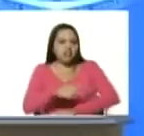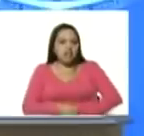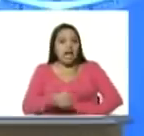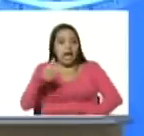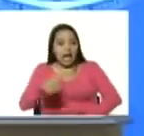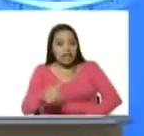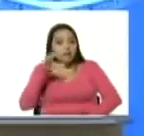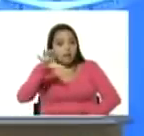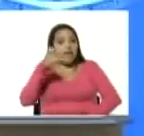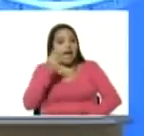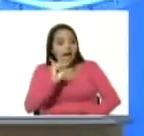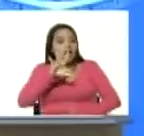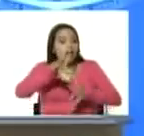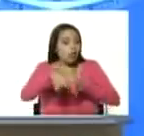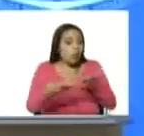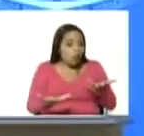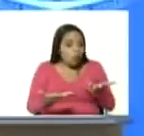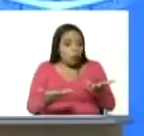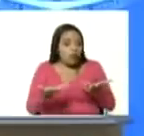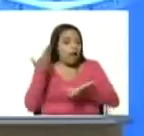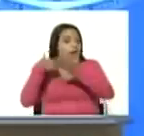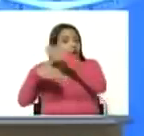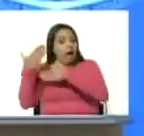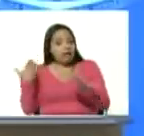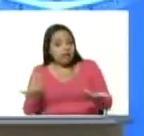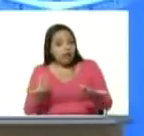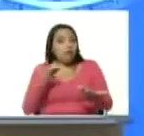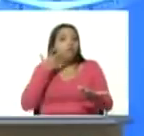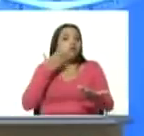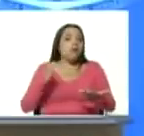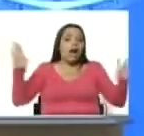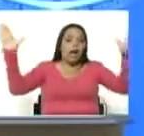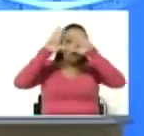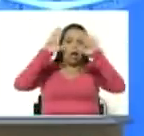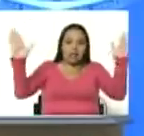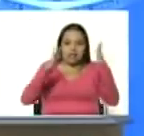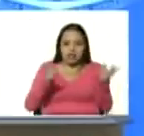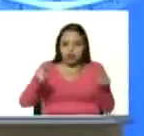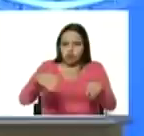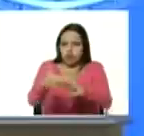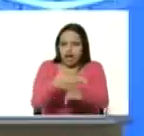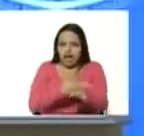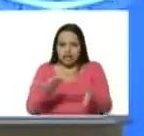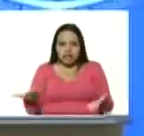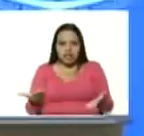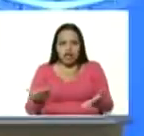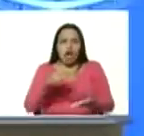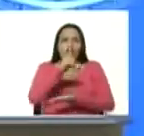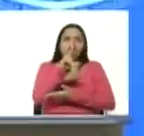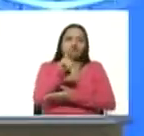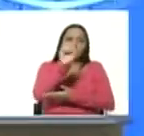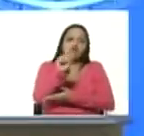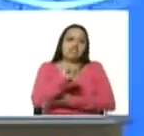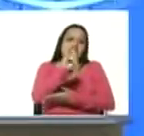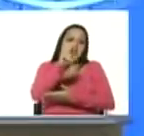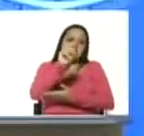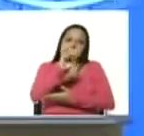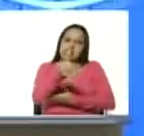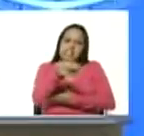habido ladrones, ¿oyó? O sea, ni Carlos Andrés Pérez se atrevió a tanto. Ni Jaime Lucinchi se atrevió a tanto.